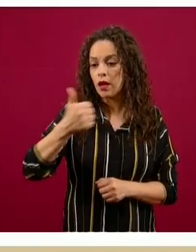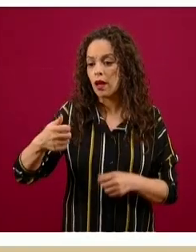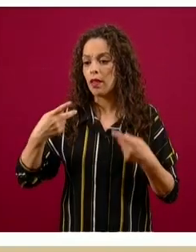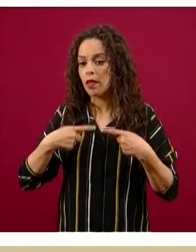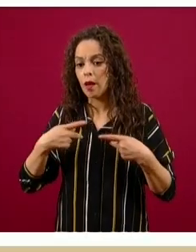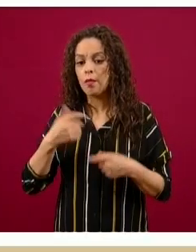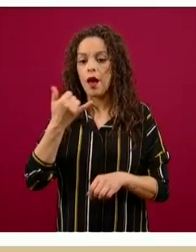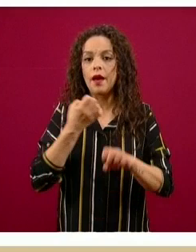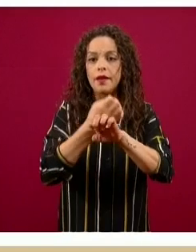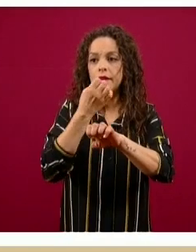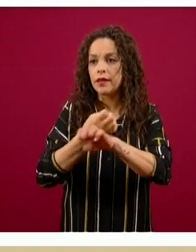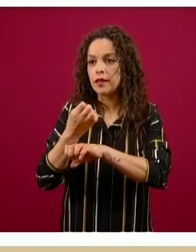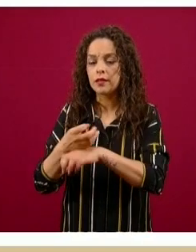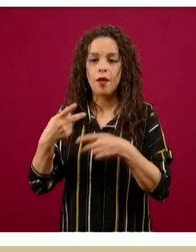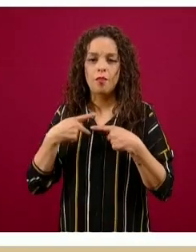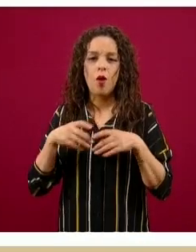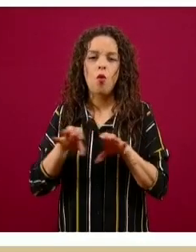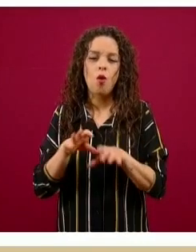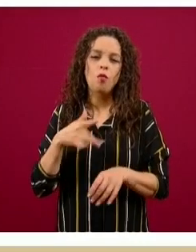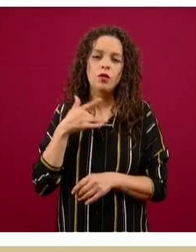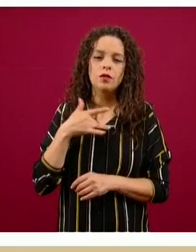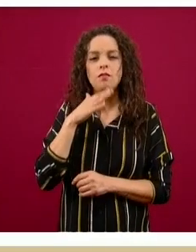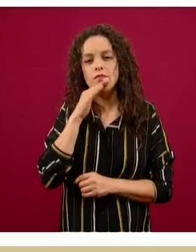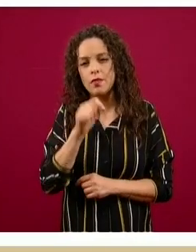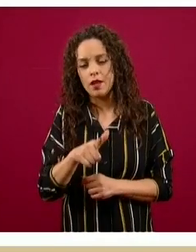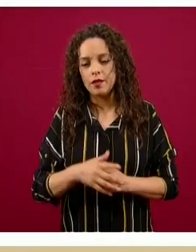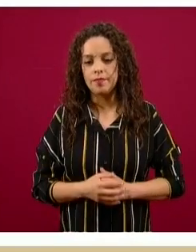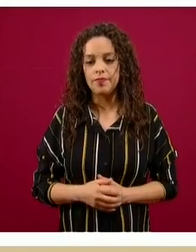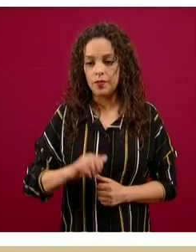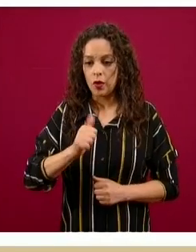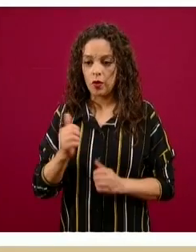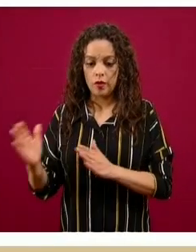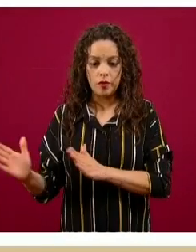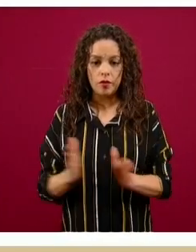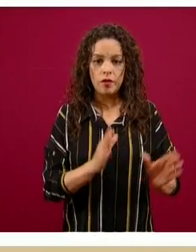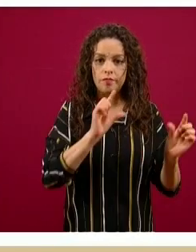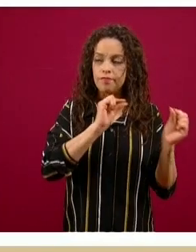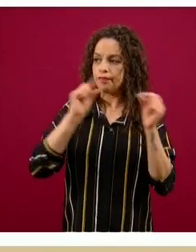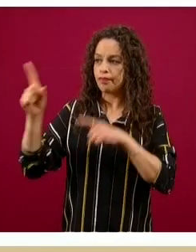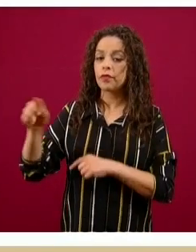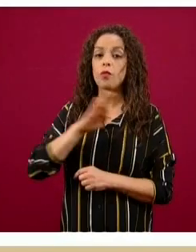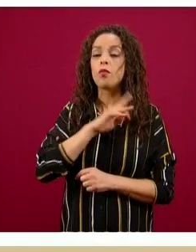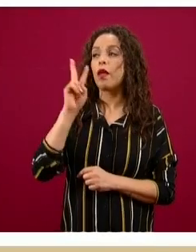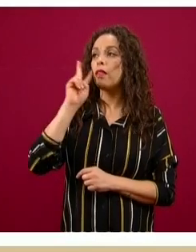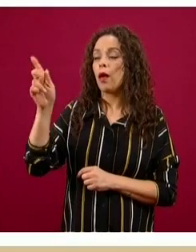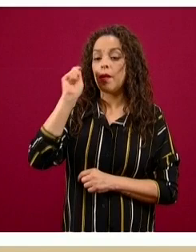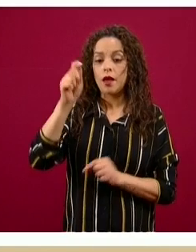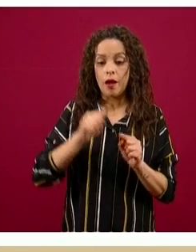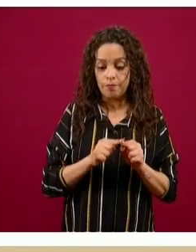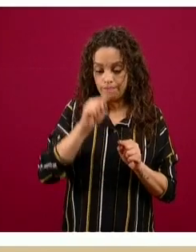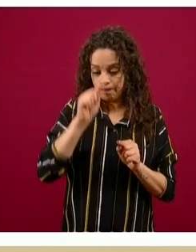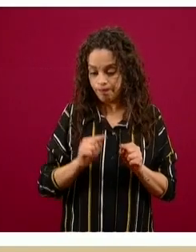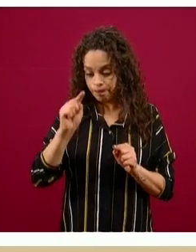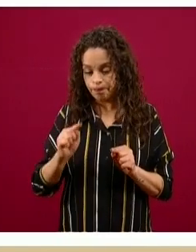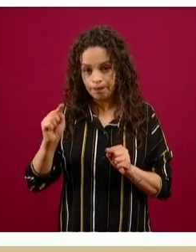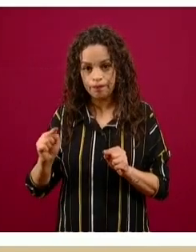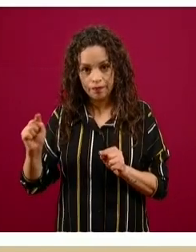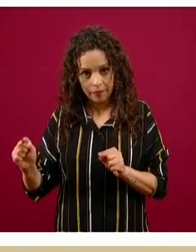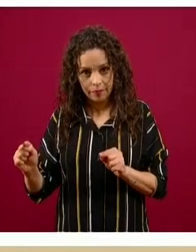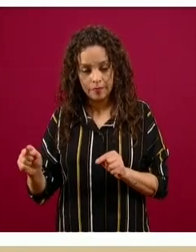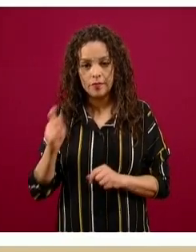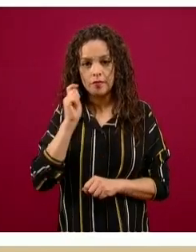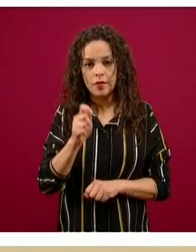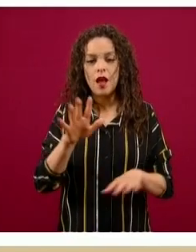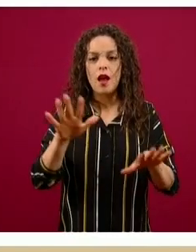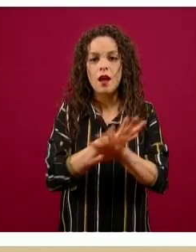ellas. Veamos la siguiente diapositiva, en donde nos quedamos, mostramos ahora precisamente el cambio porcentual de